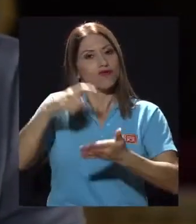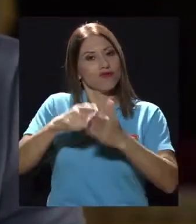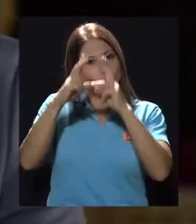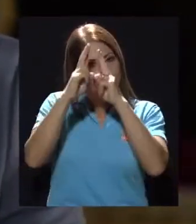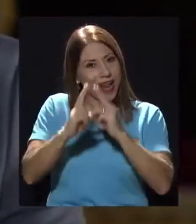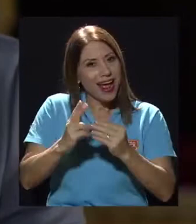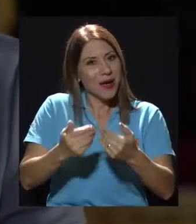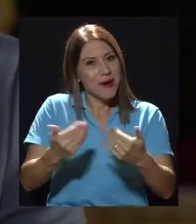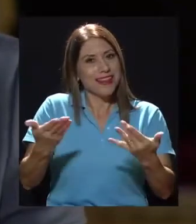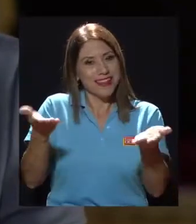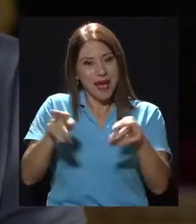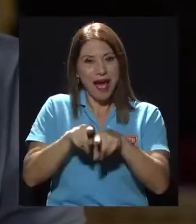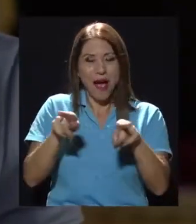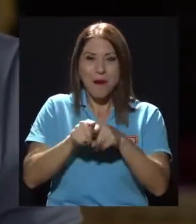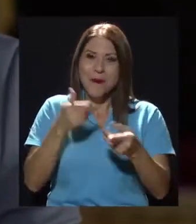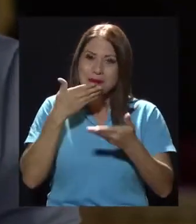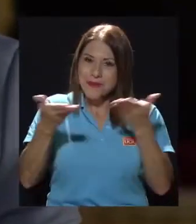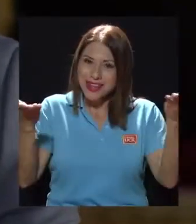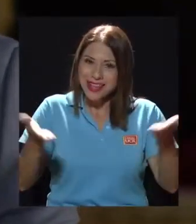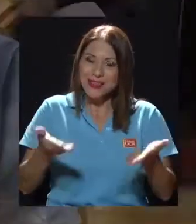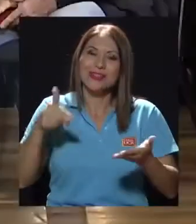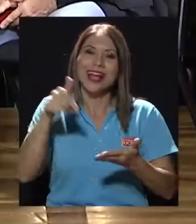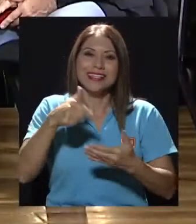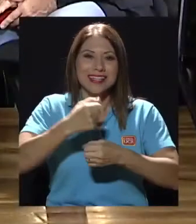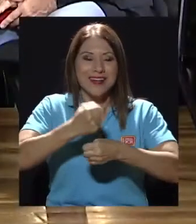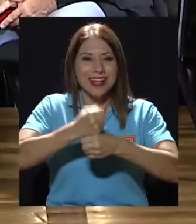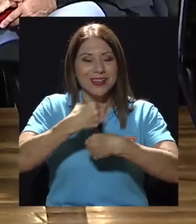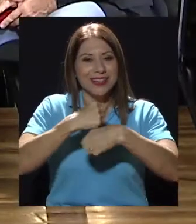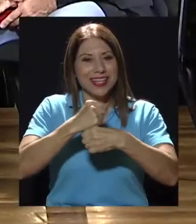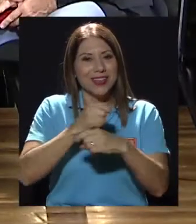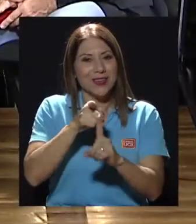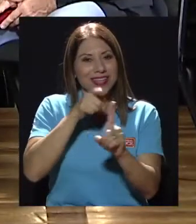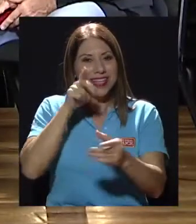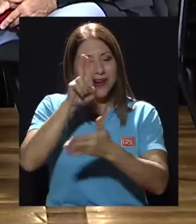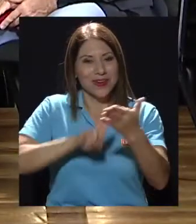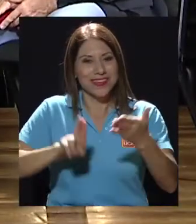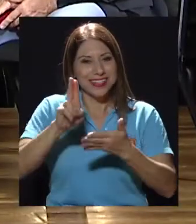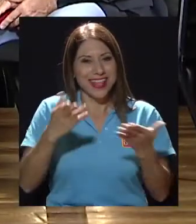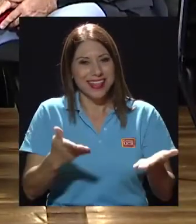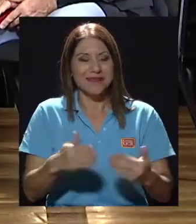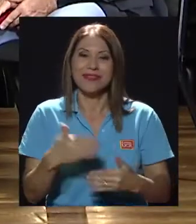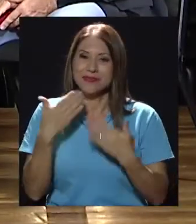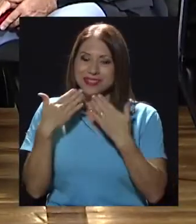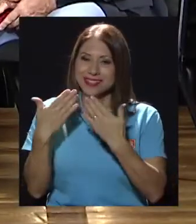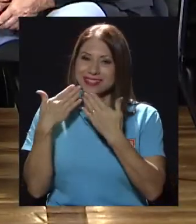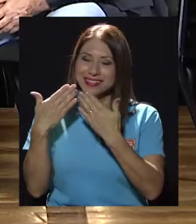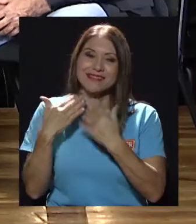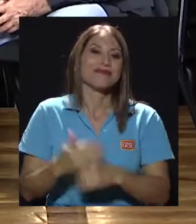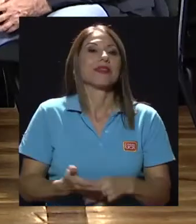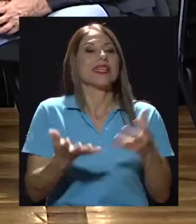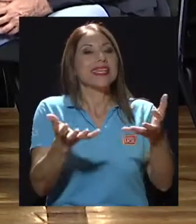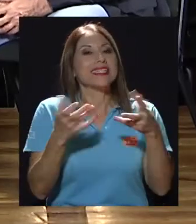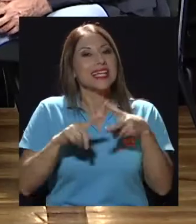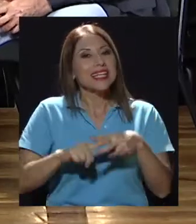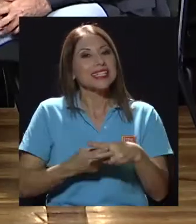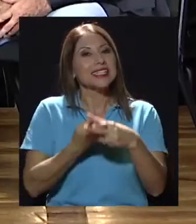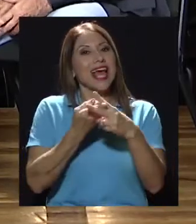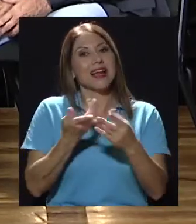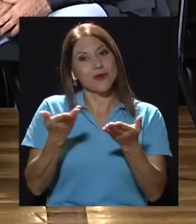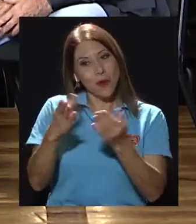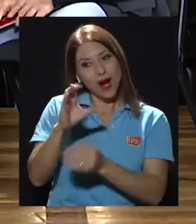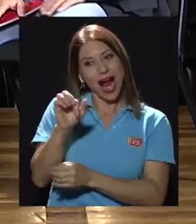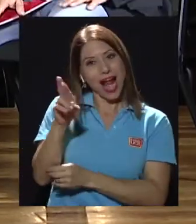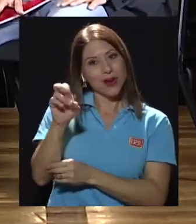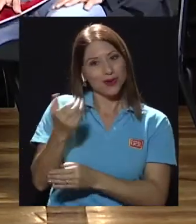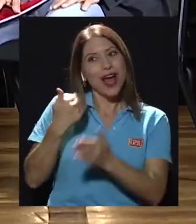Eddie. Bienvenidos a este trabajito que estamos haciendo desde la universidad. Muchísimas gracias. Yo quisiera iniciar hoy con un reincidente como don Carlos,